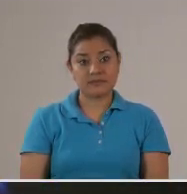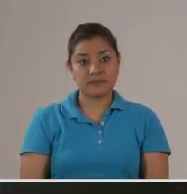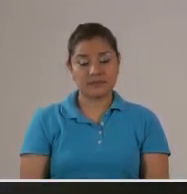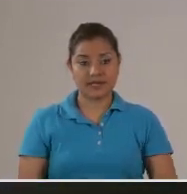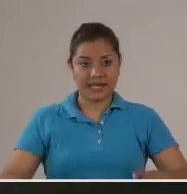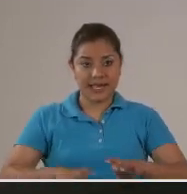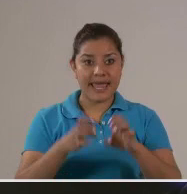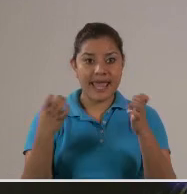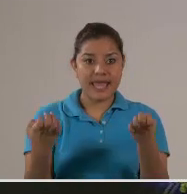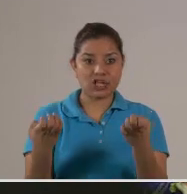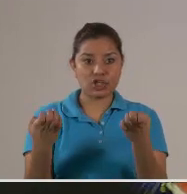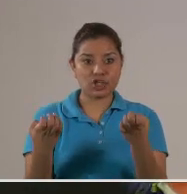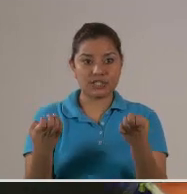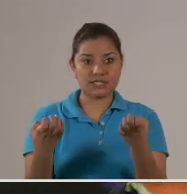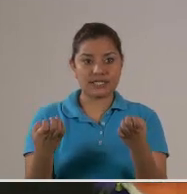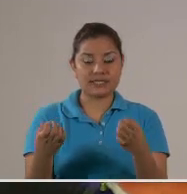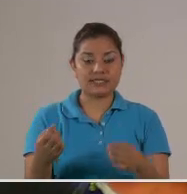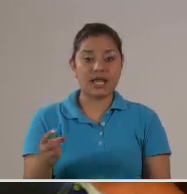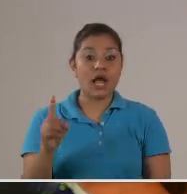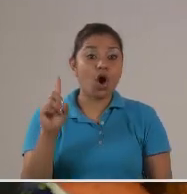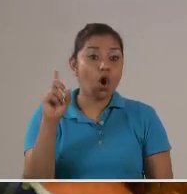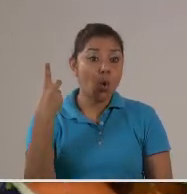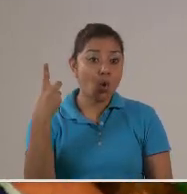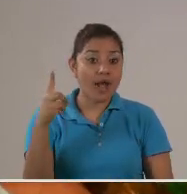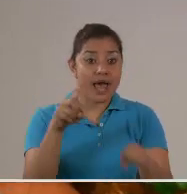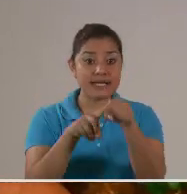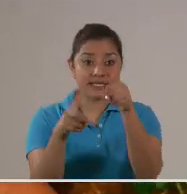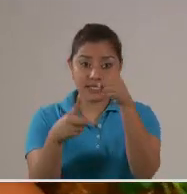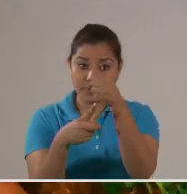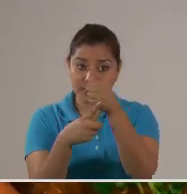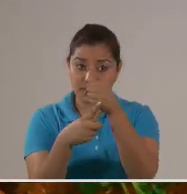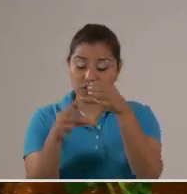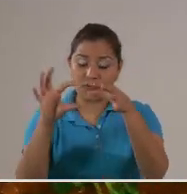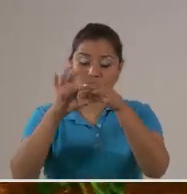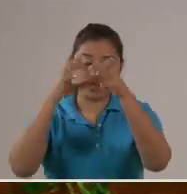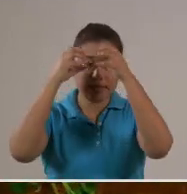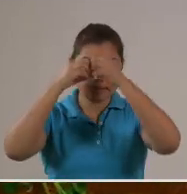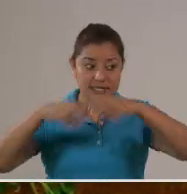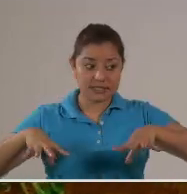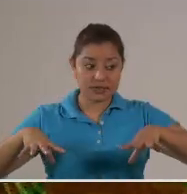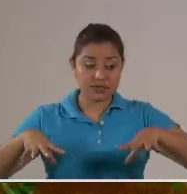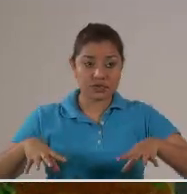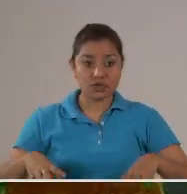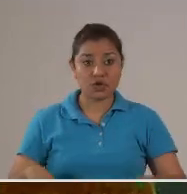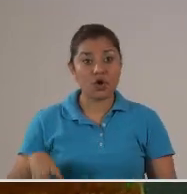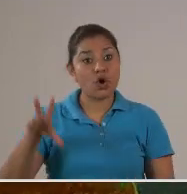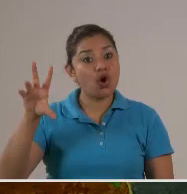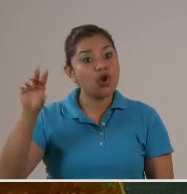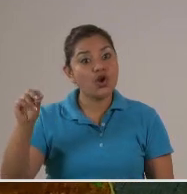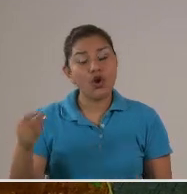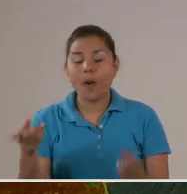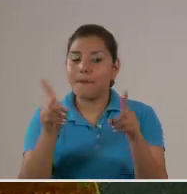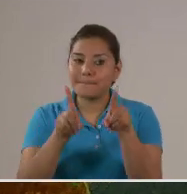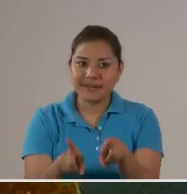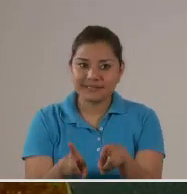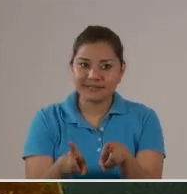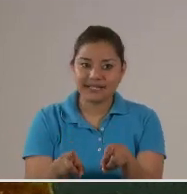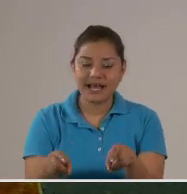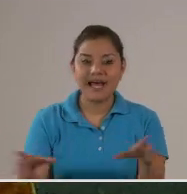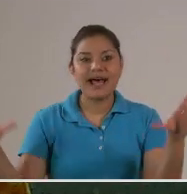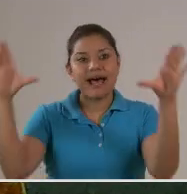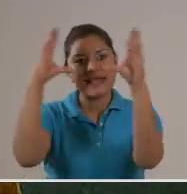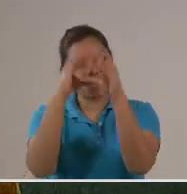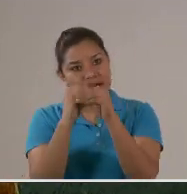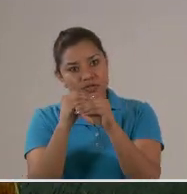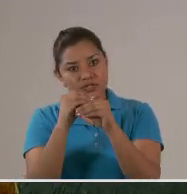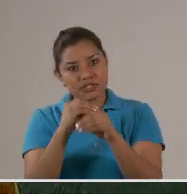entonces una una situación de destrucción no se da de la noche a la mañana se